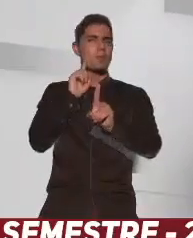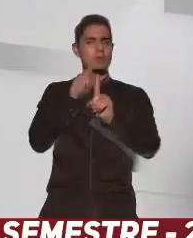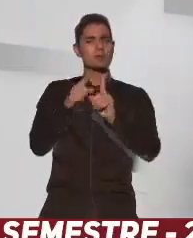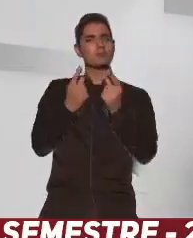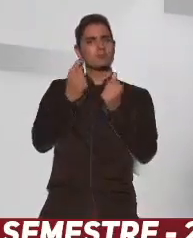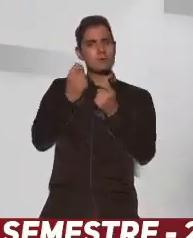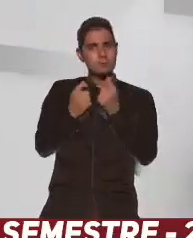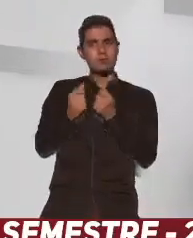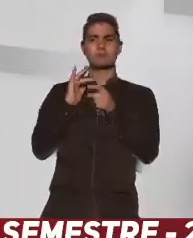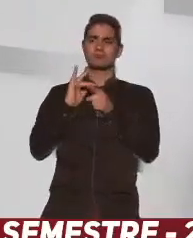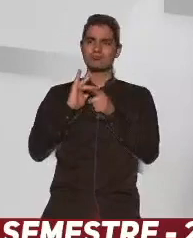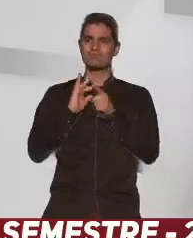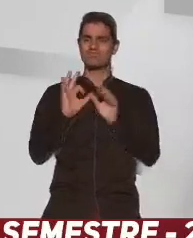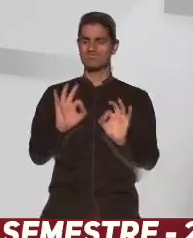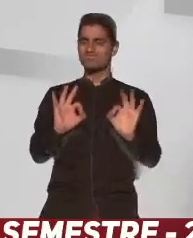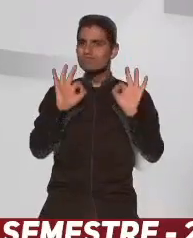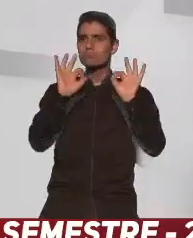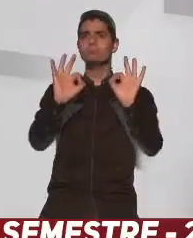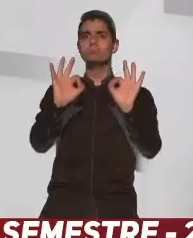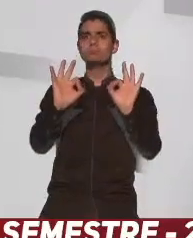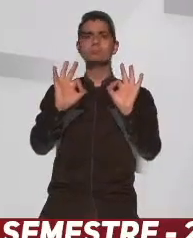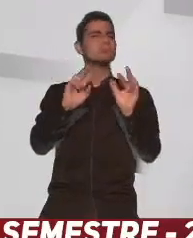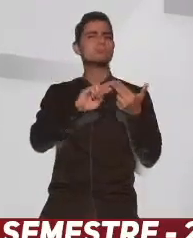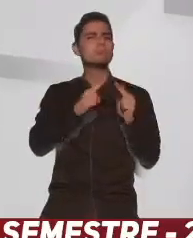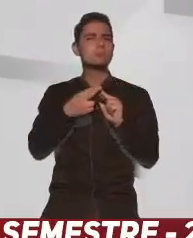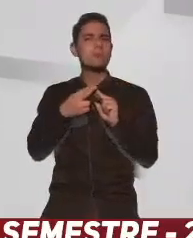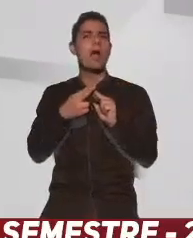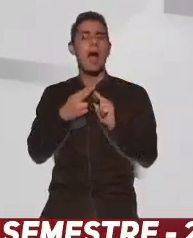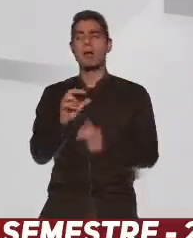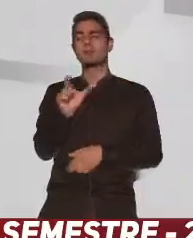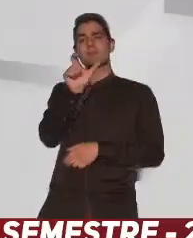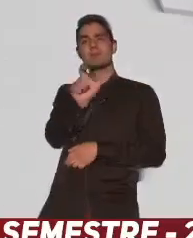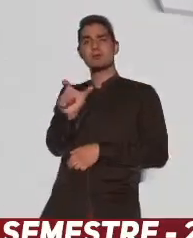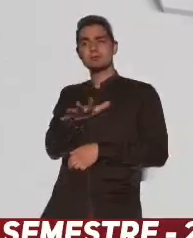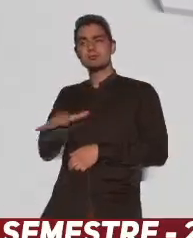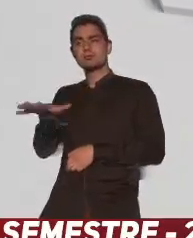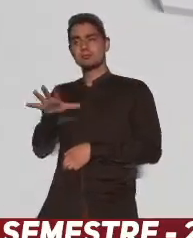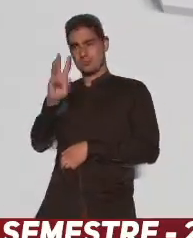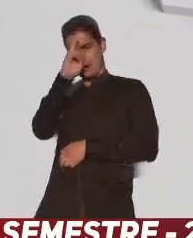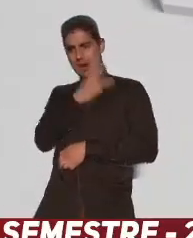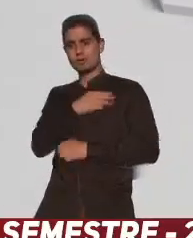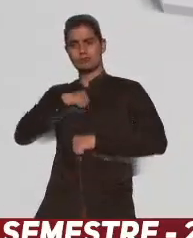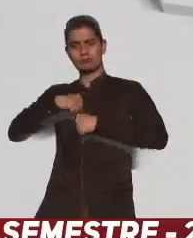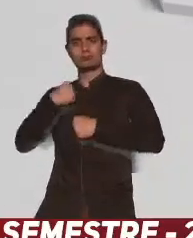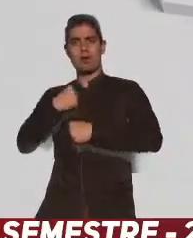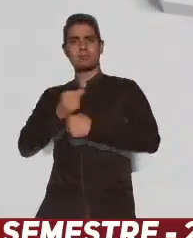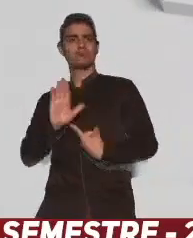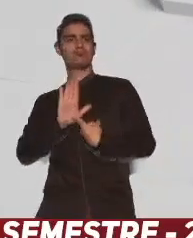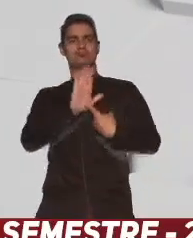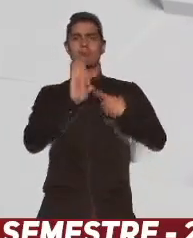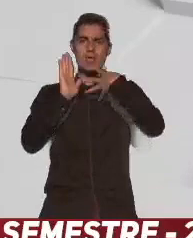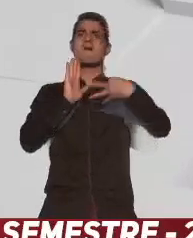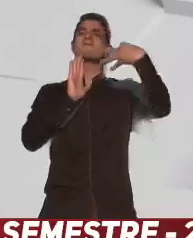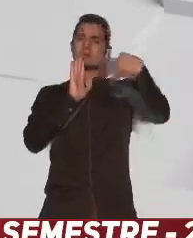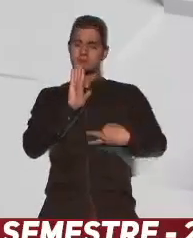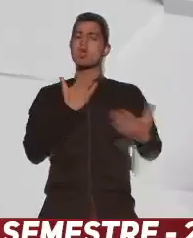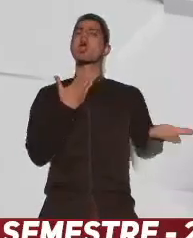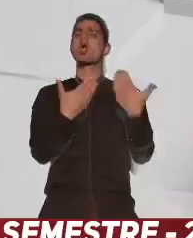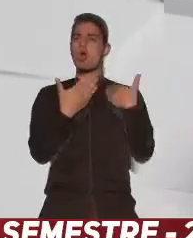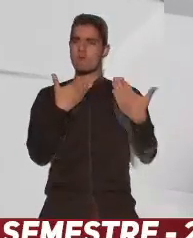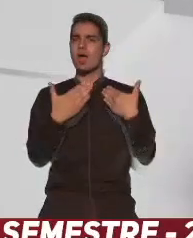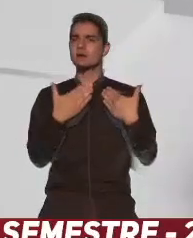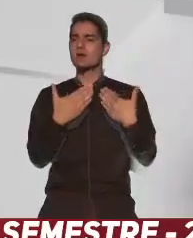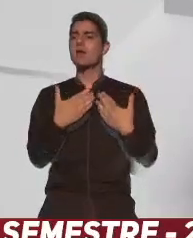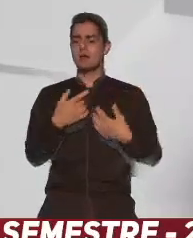suma dan cuenta de la razonabilidad de la información contable y presupuestal del Ejército Nacional, evidenciando un desempeño